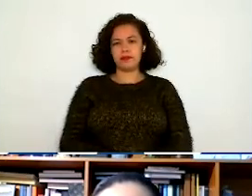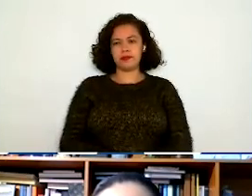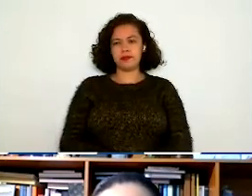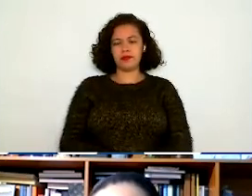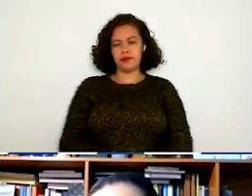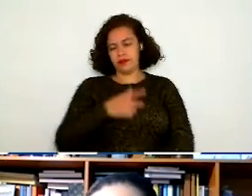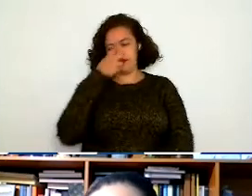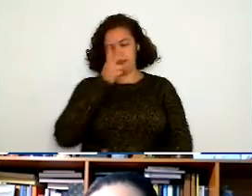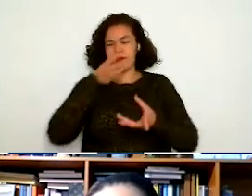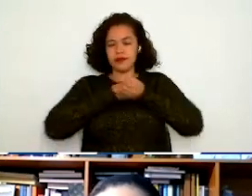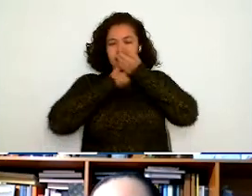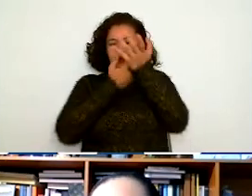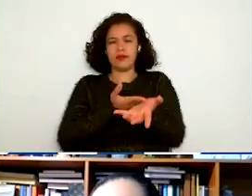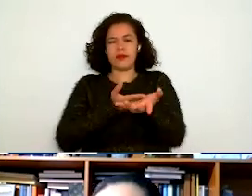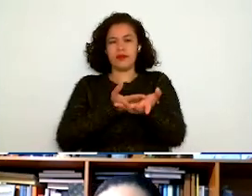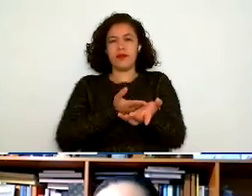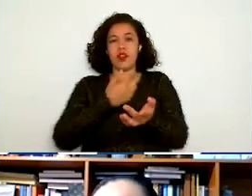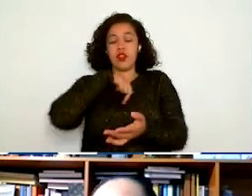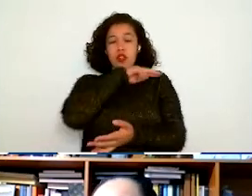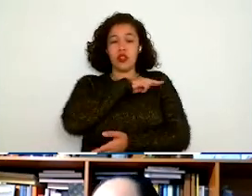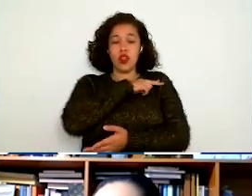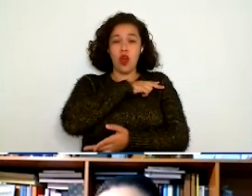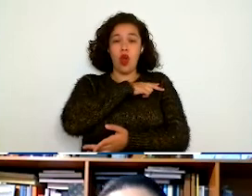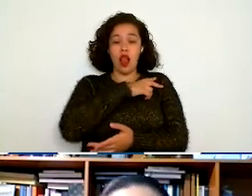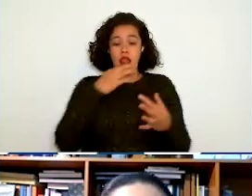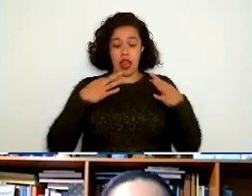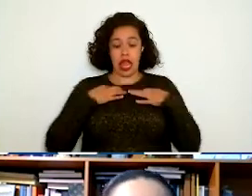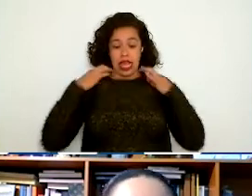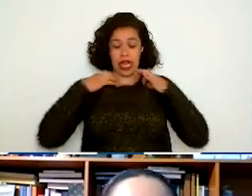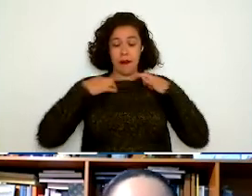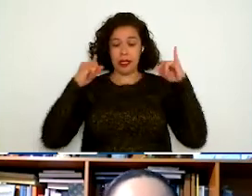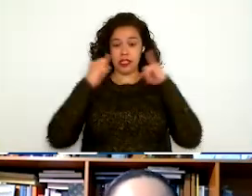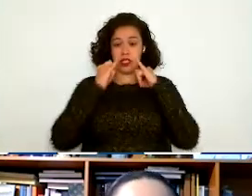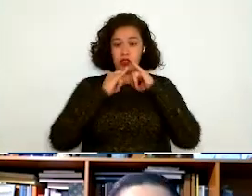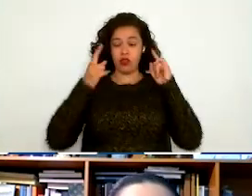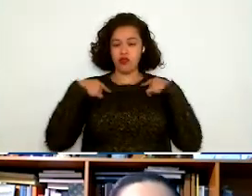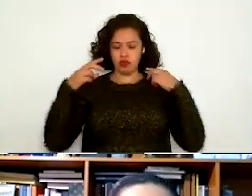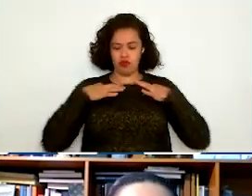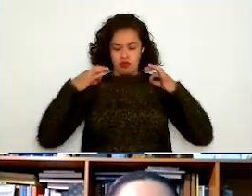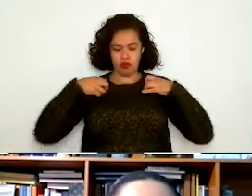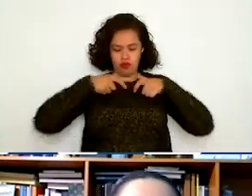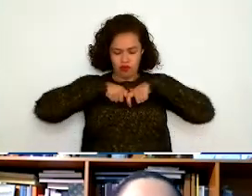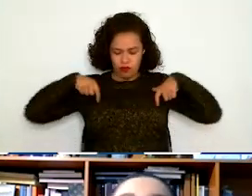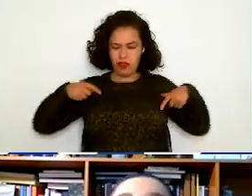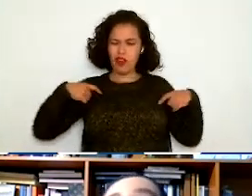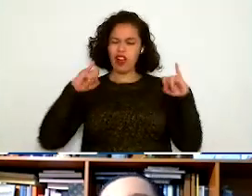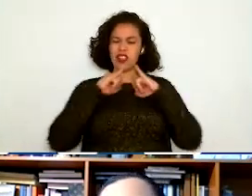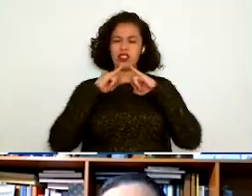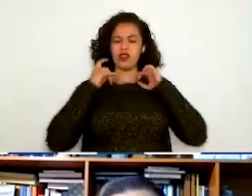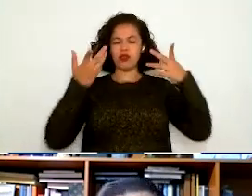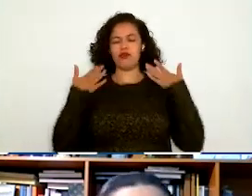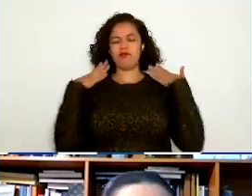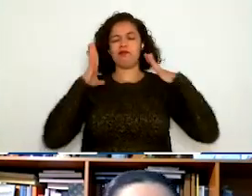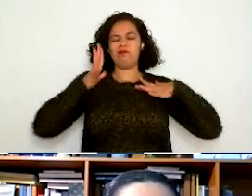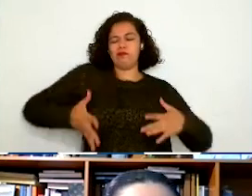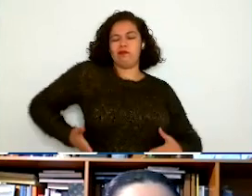esta expresión a veces de nos ponemos, ¿no?, la camisa de la institución, somos parte de la institución, a veces hasta decimos